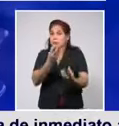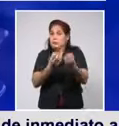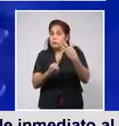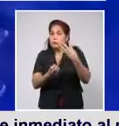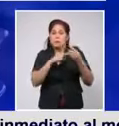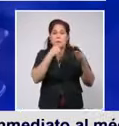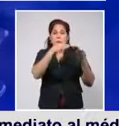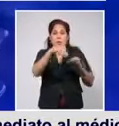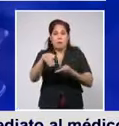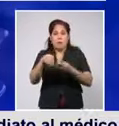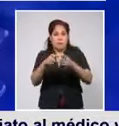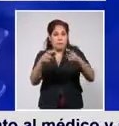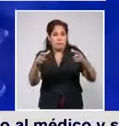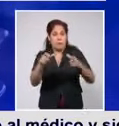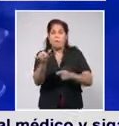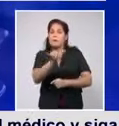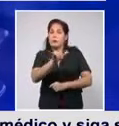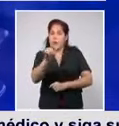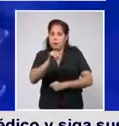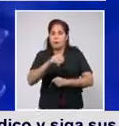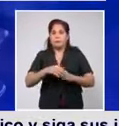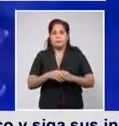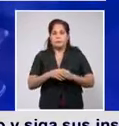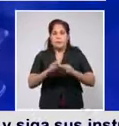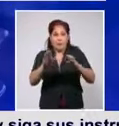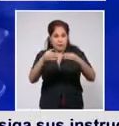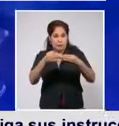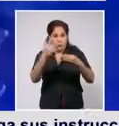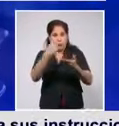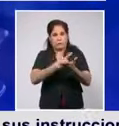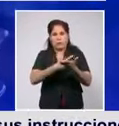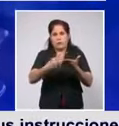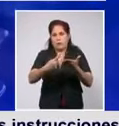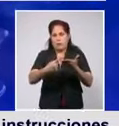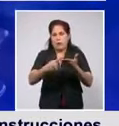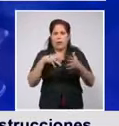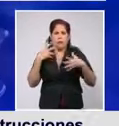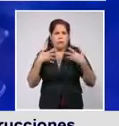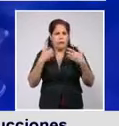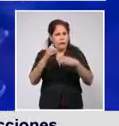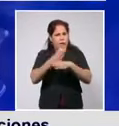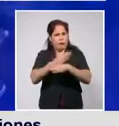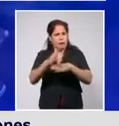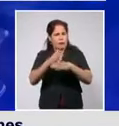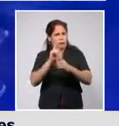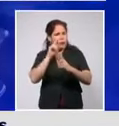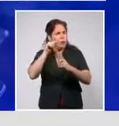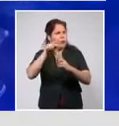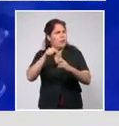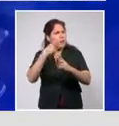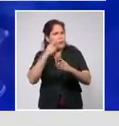fallecidos. Realmente va a cerrar una semana todas las actividades, con el objetivo de ver si